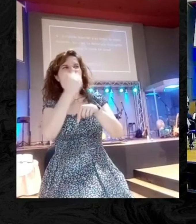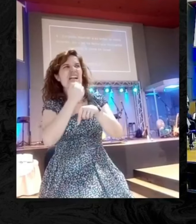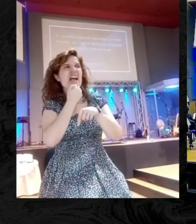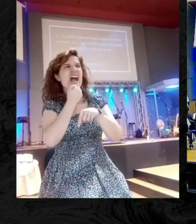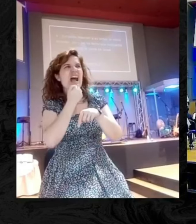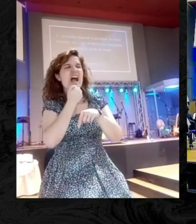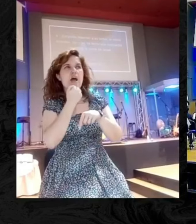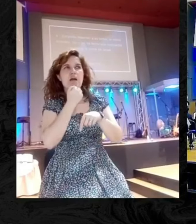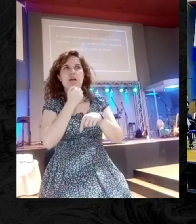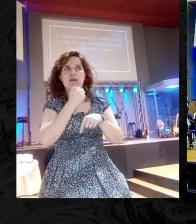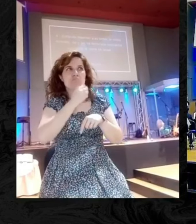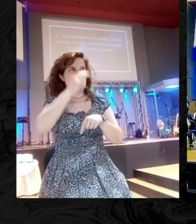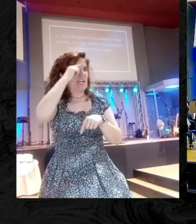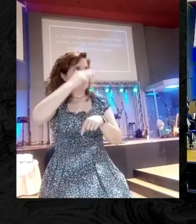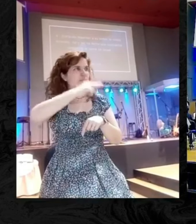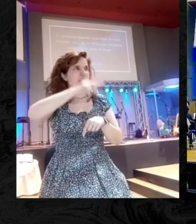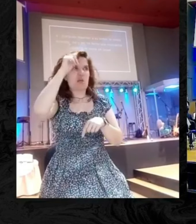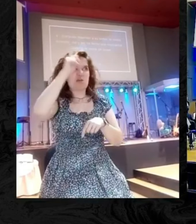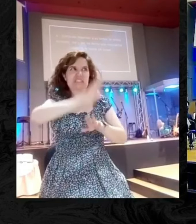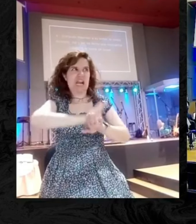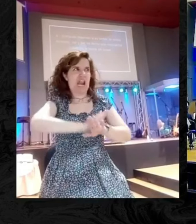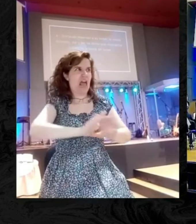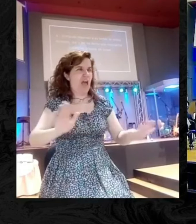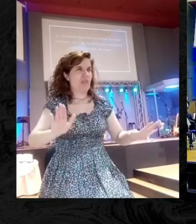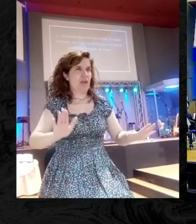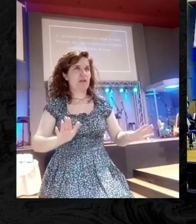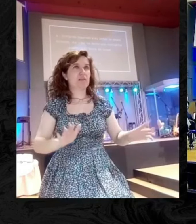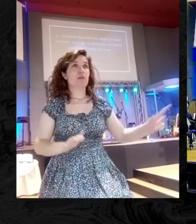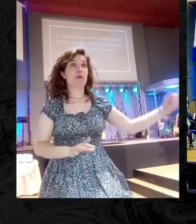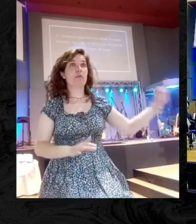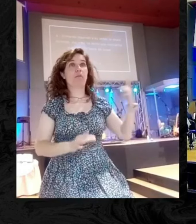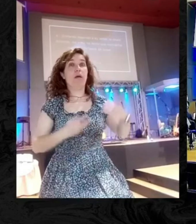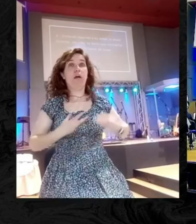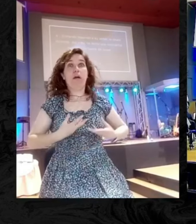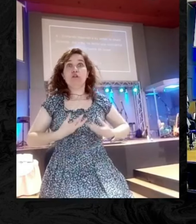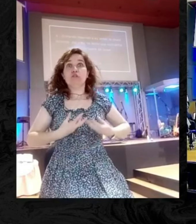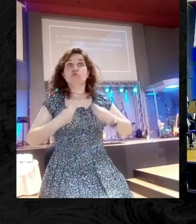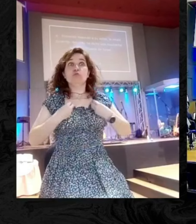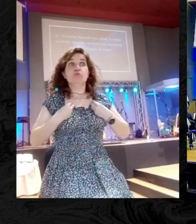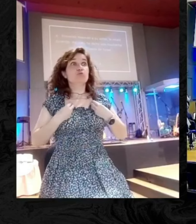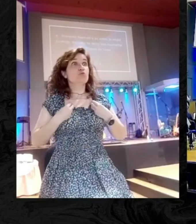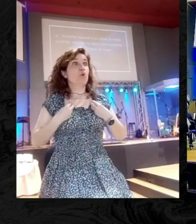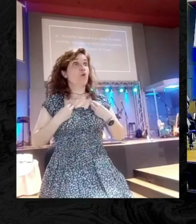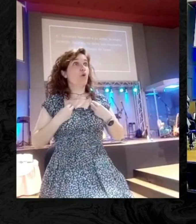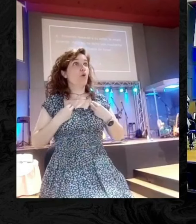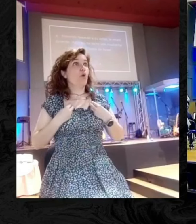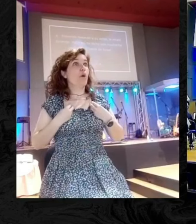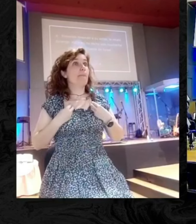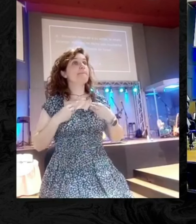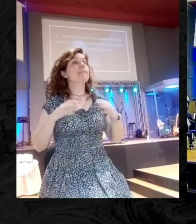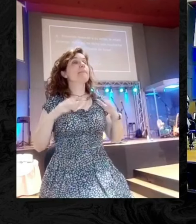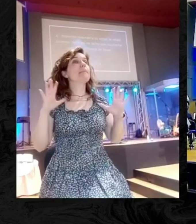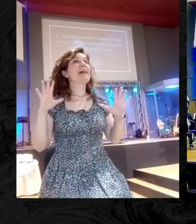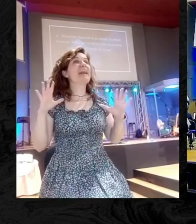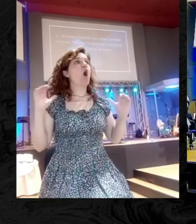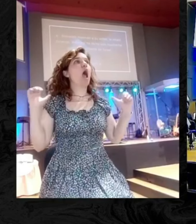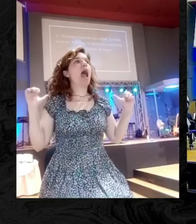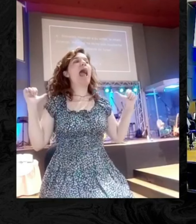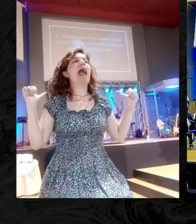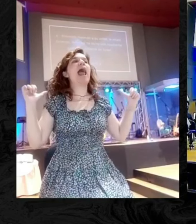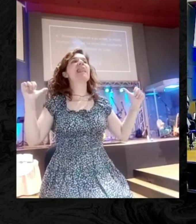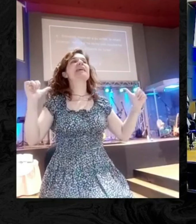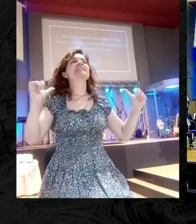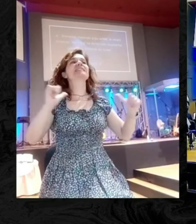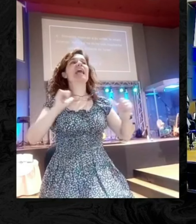se asusta se pega al susto de su vida pero Eliseo verdad que Dios le